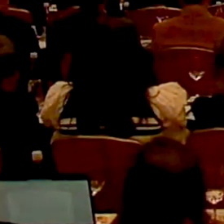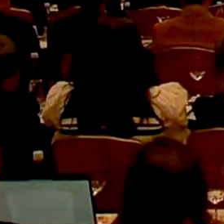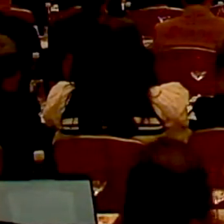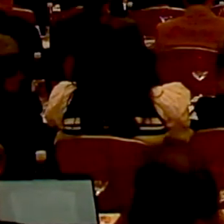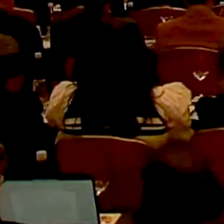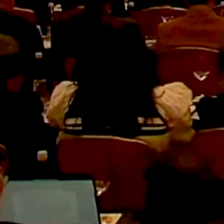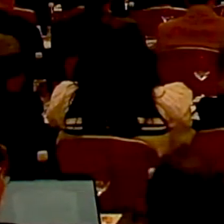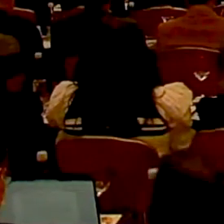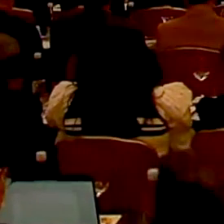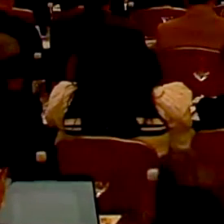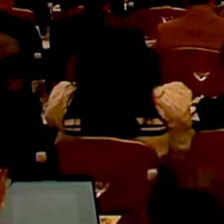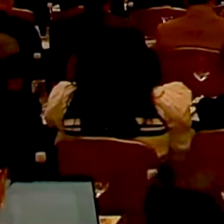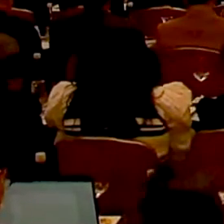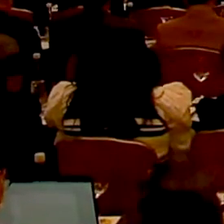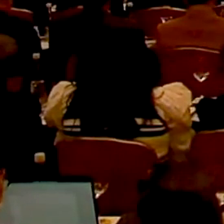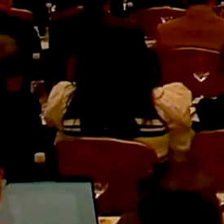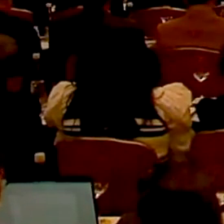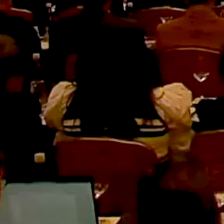electrónico